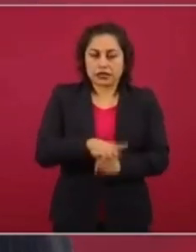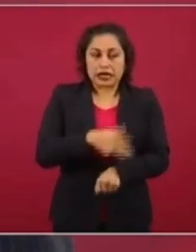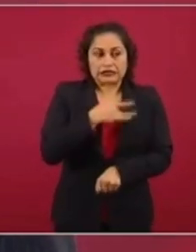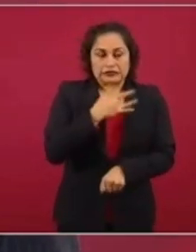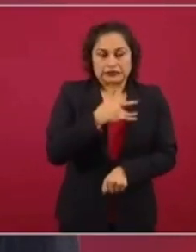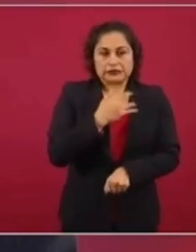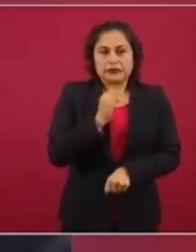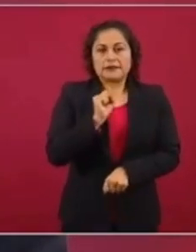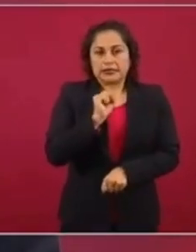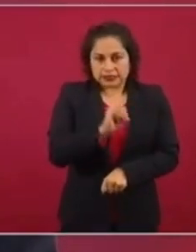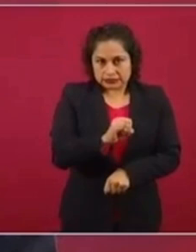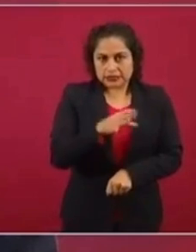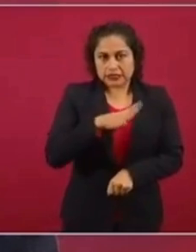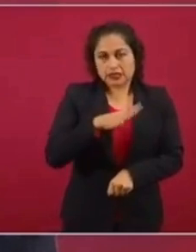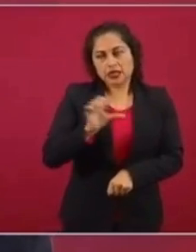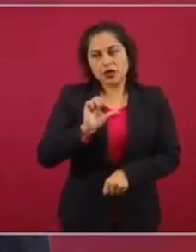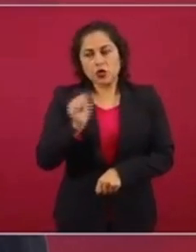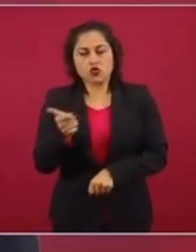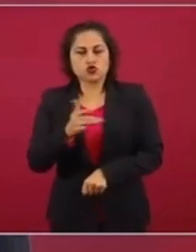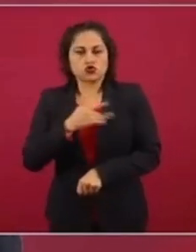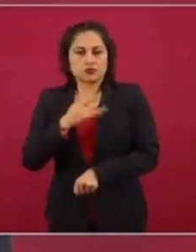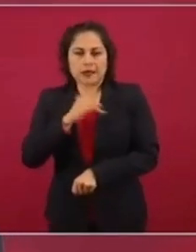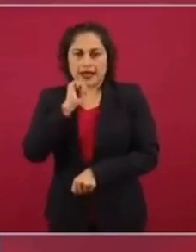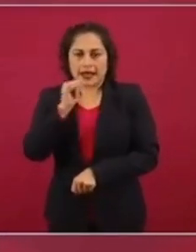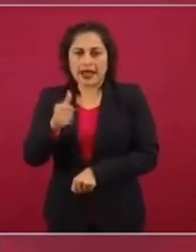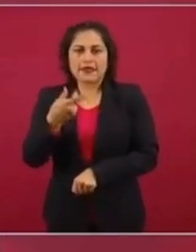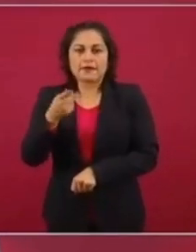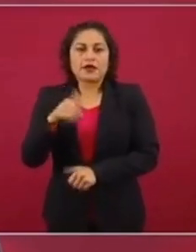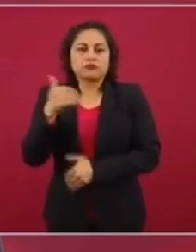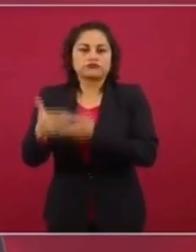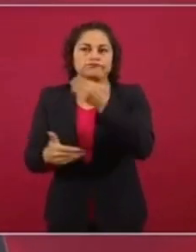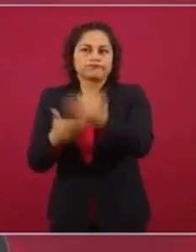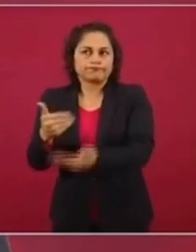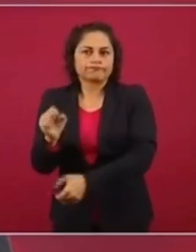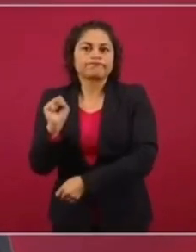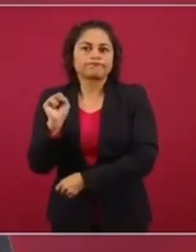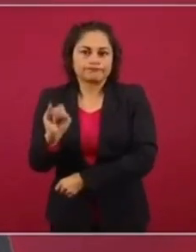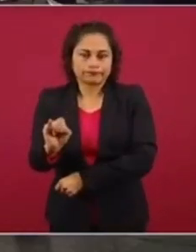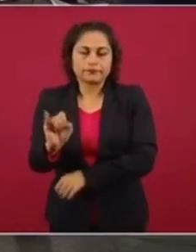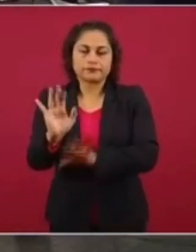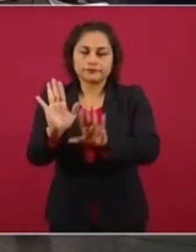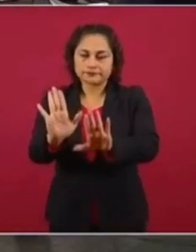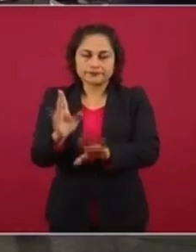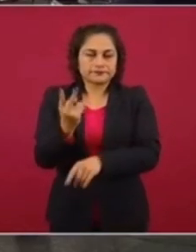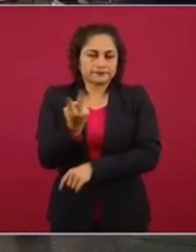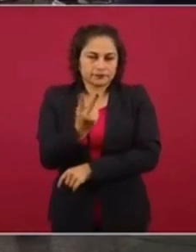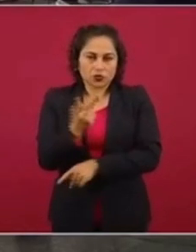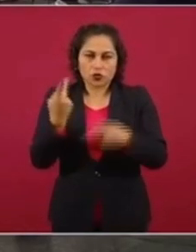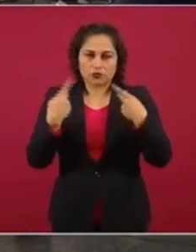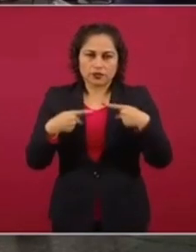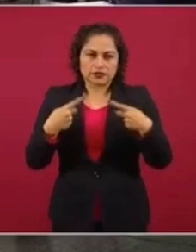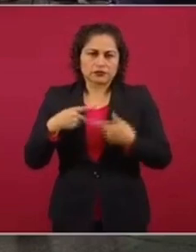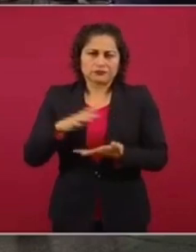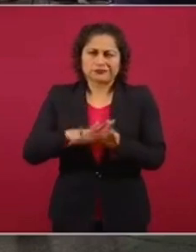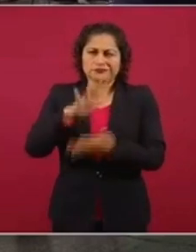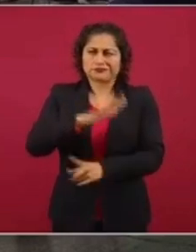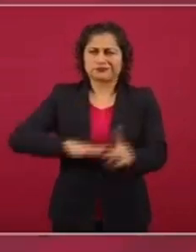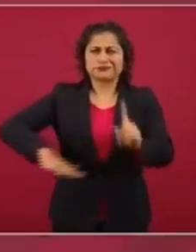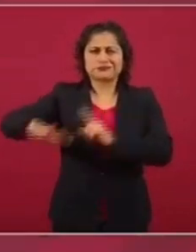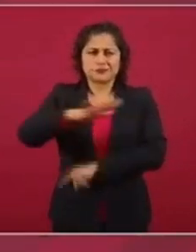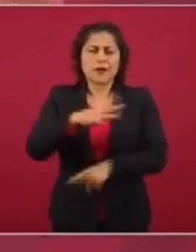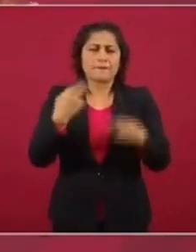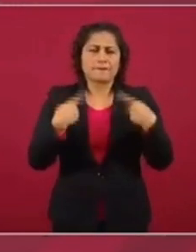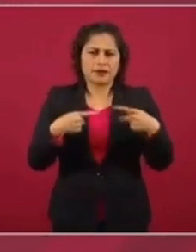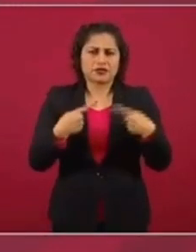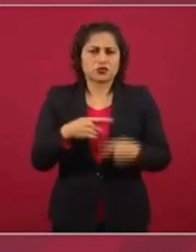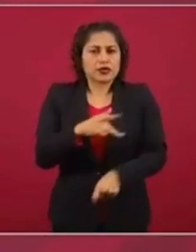es decir, todavía no desarrollan síntomas, pero los desarrollan pocos días después, la enorme mayoría de las personas